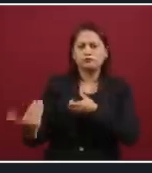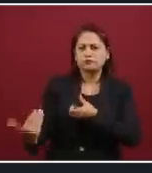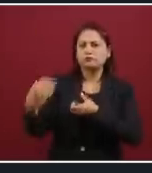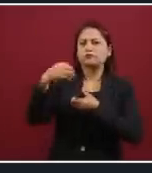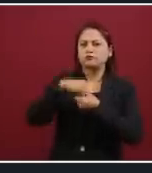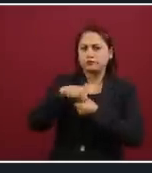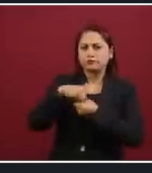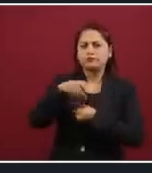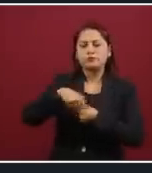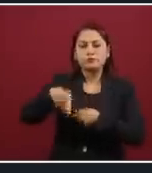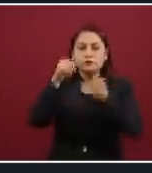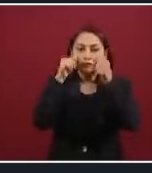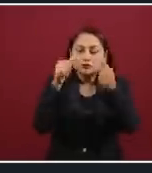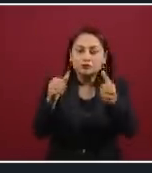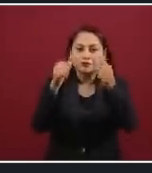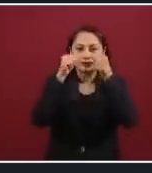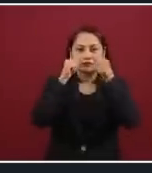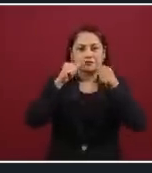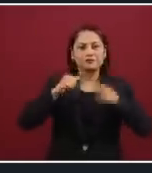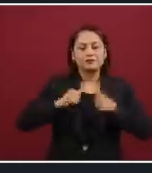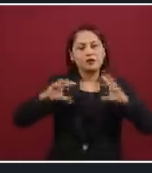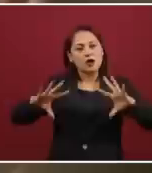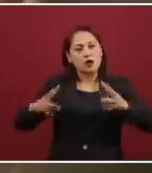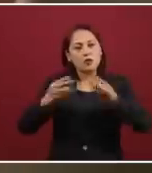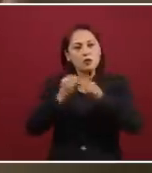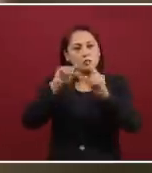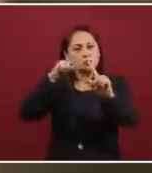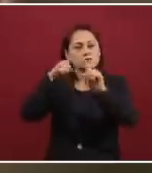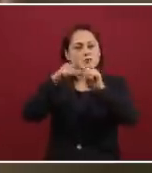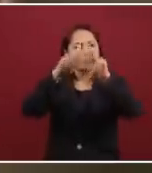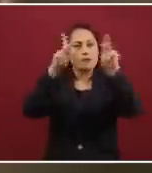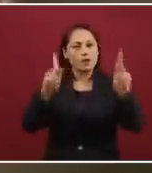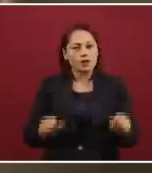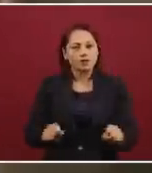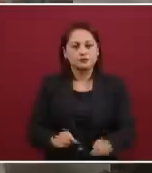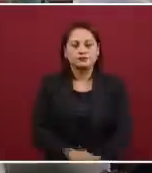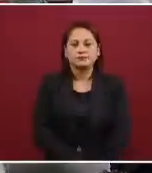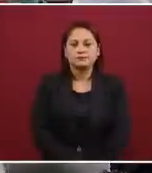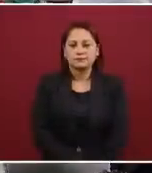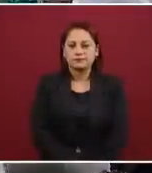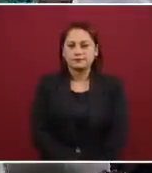Escucha. Escuchémonos. Juntos por la paz.